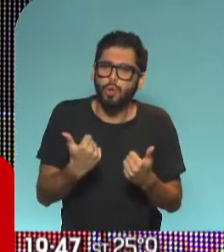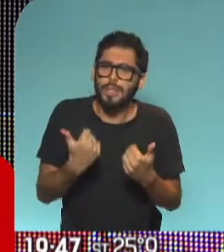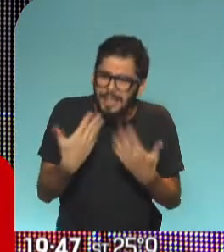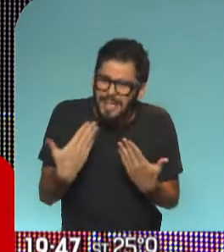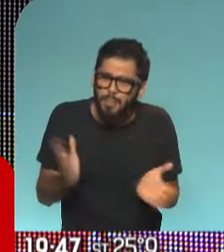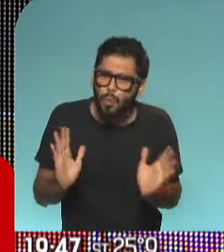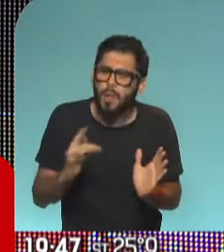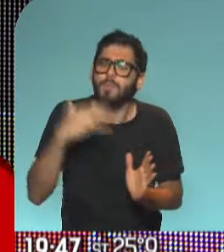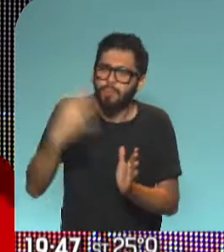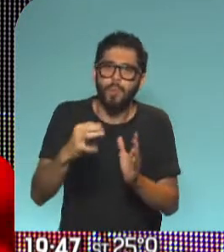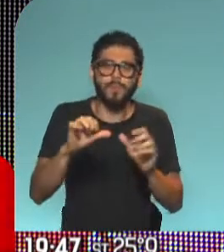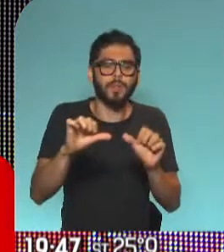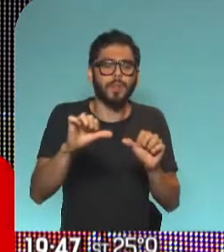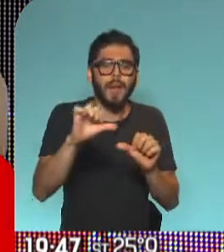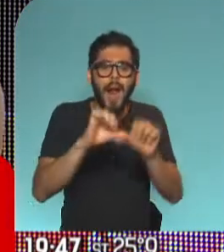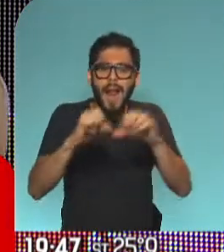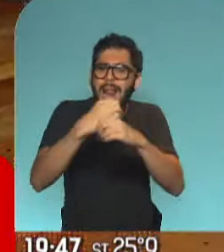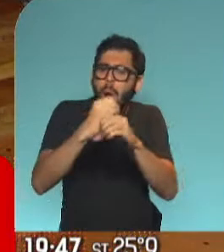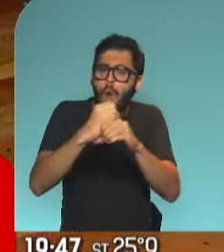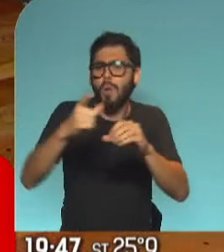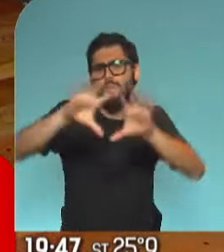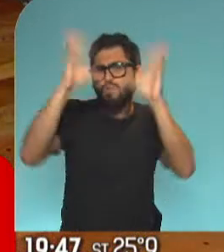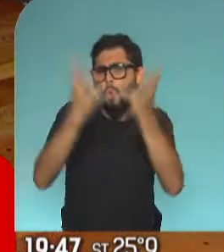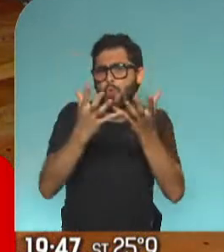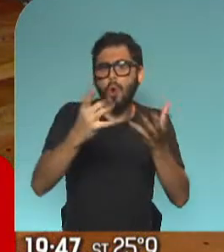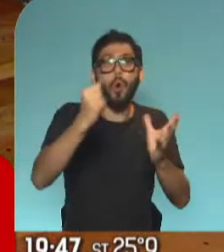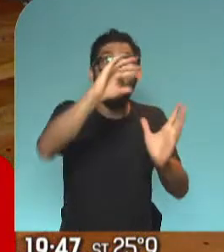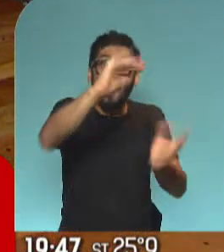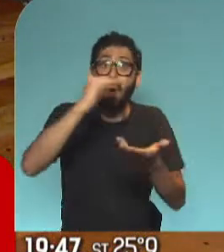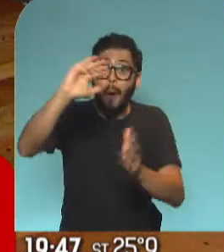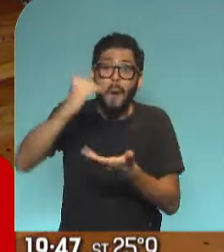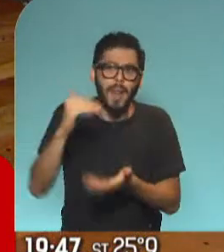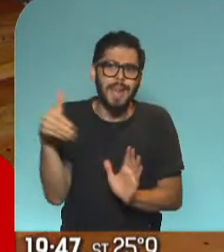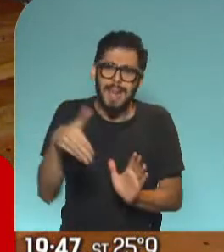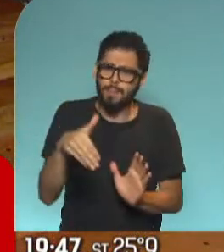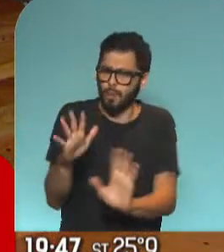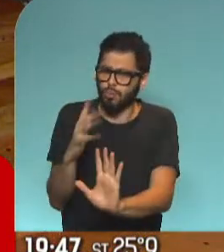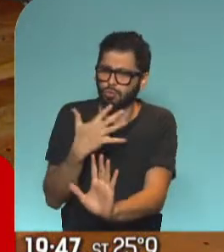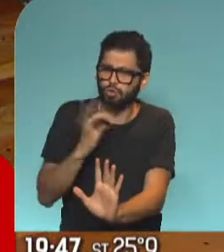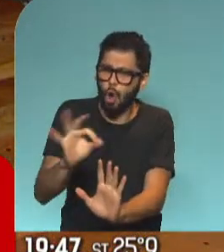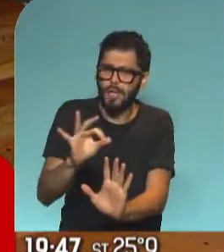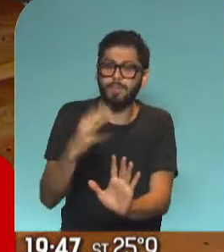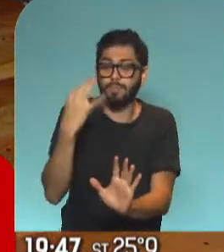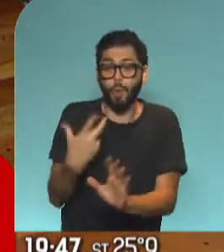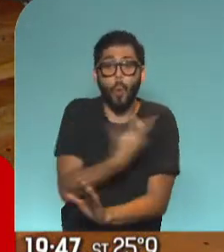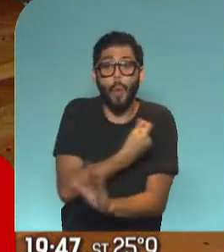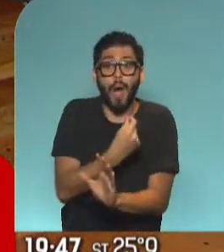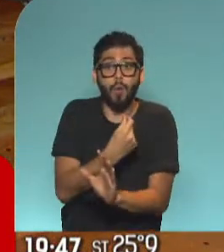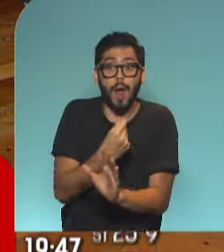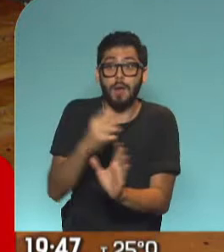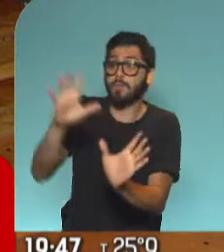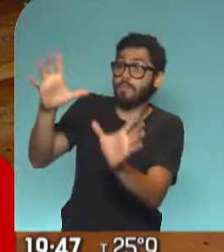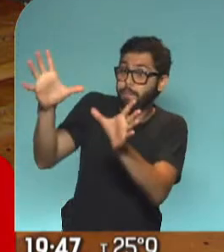con lo firmado. Claro. Aún así, cuando vemos diariamente el monitor público de vacunación, que son números nacionales, vemos que todavía hay